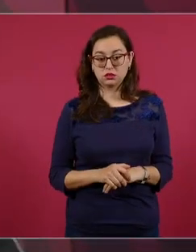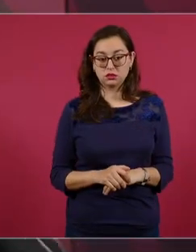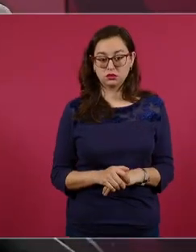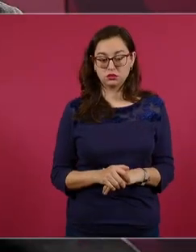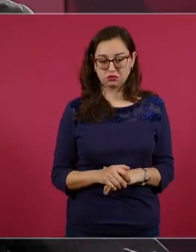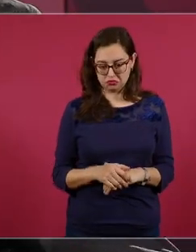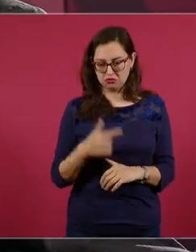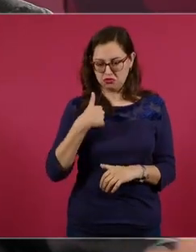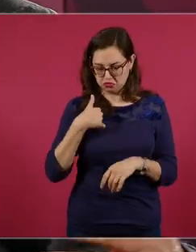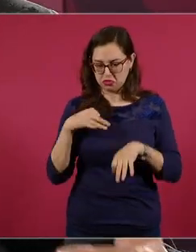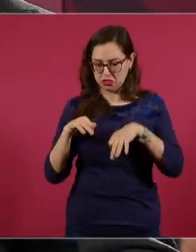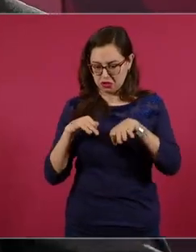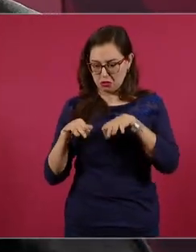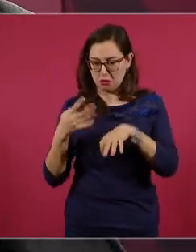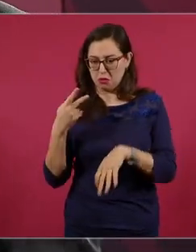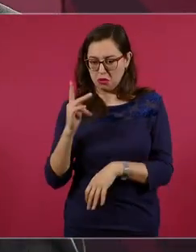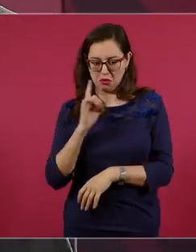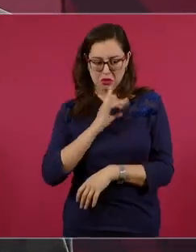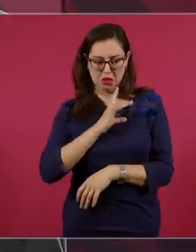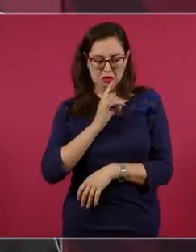Quiero que me cuiden,